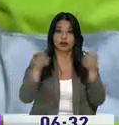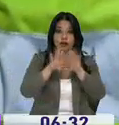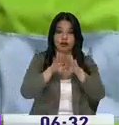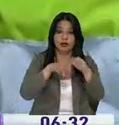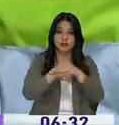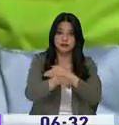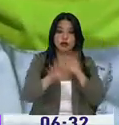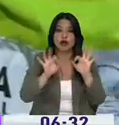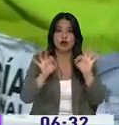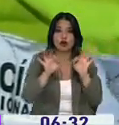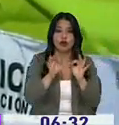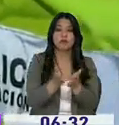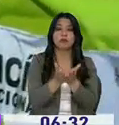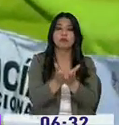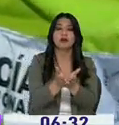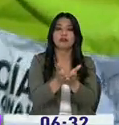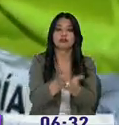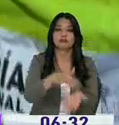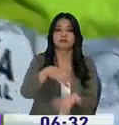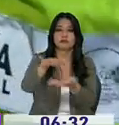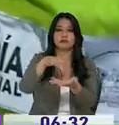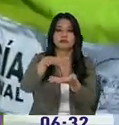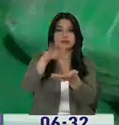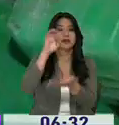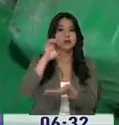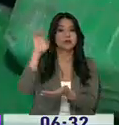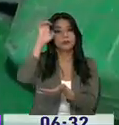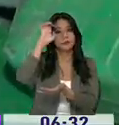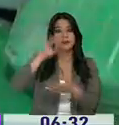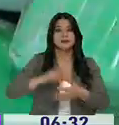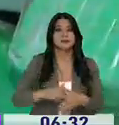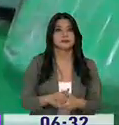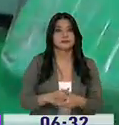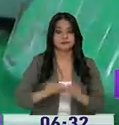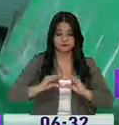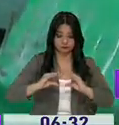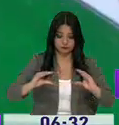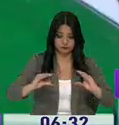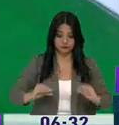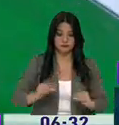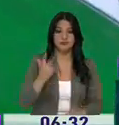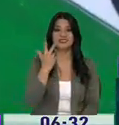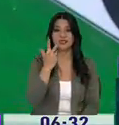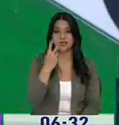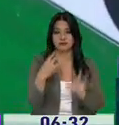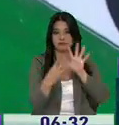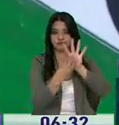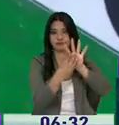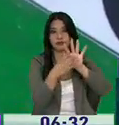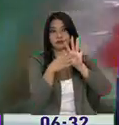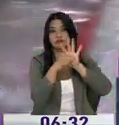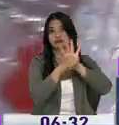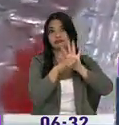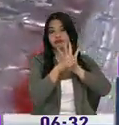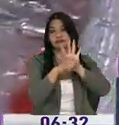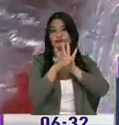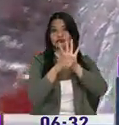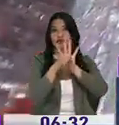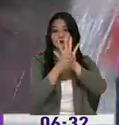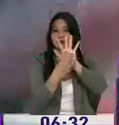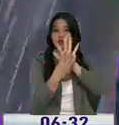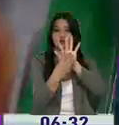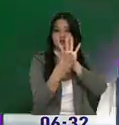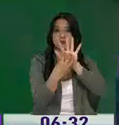puertos hacia Europa. En los bloques hay 3 logotipos con el que se identificarían las